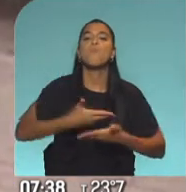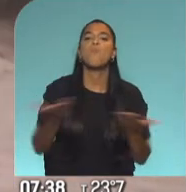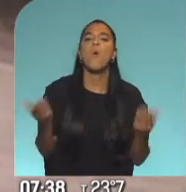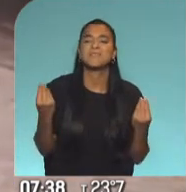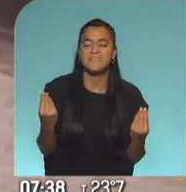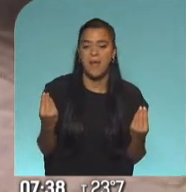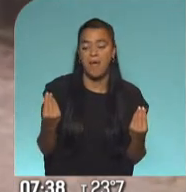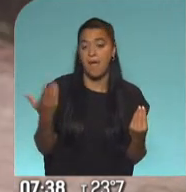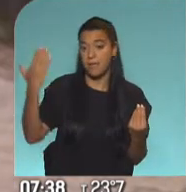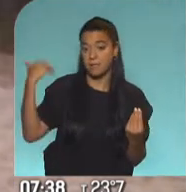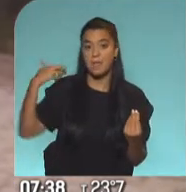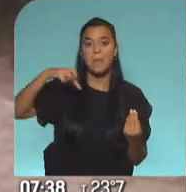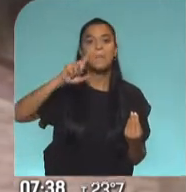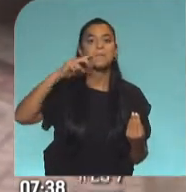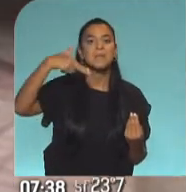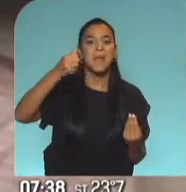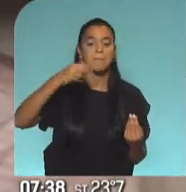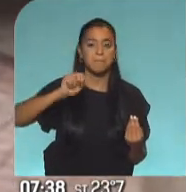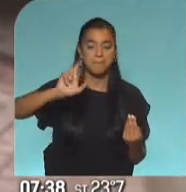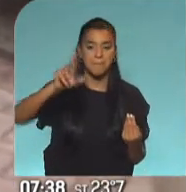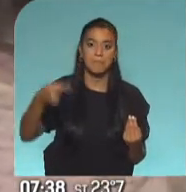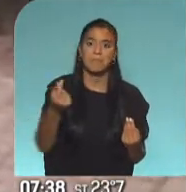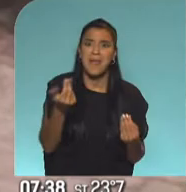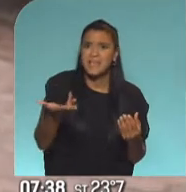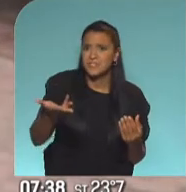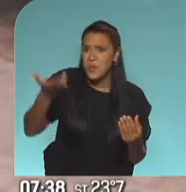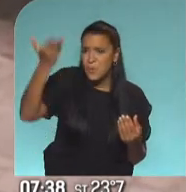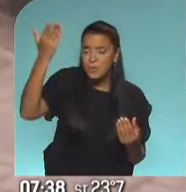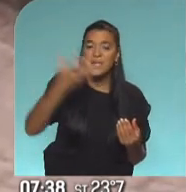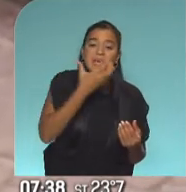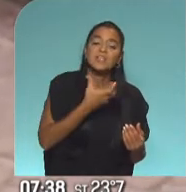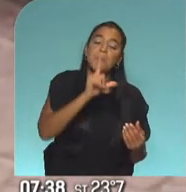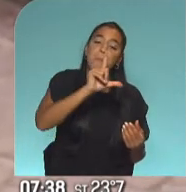estuvimos en Pinamar, los precios por las nubes, Gesell un poco más barato.